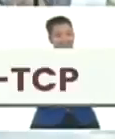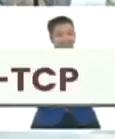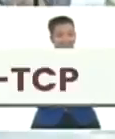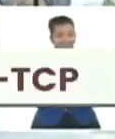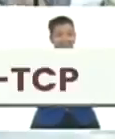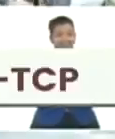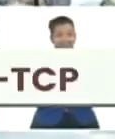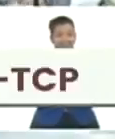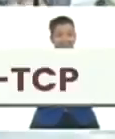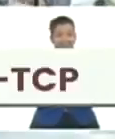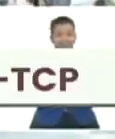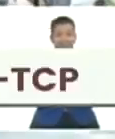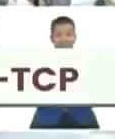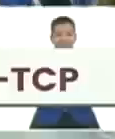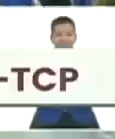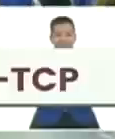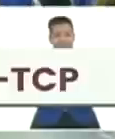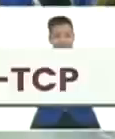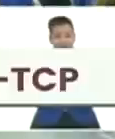conocer